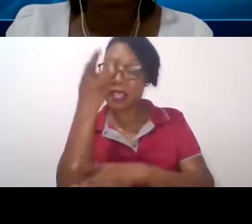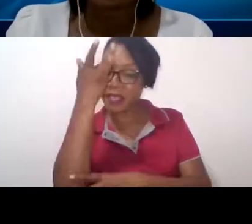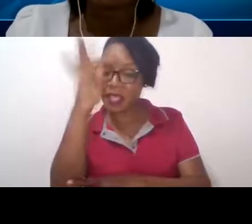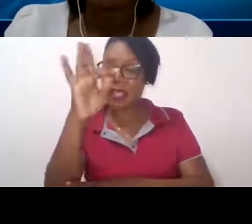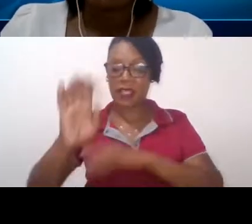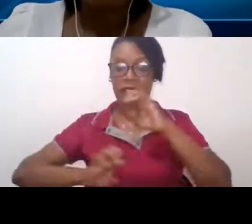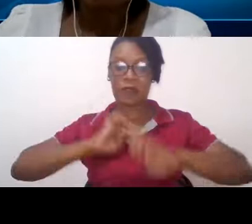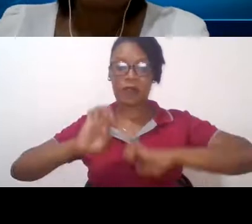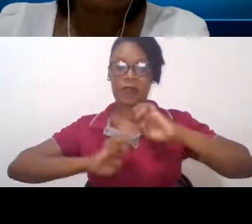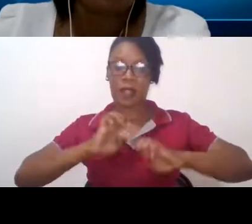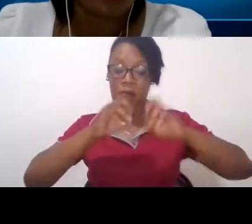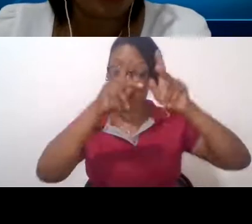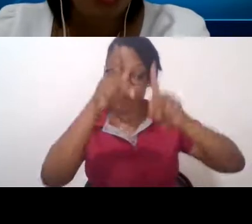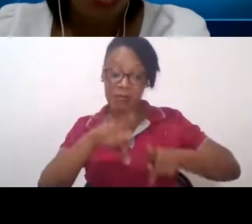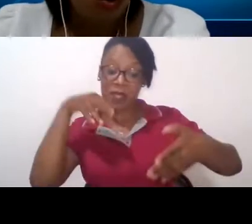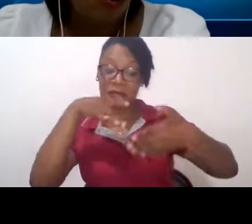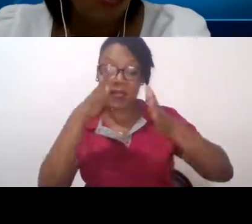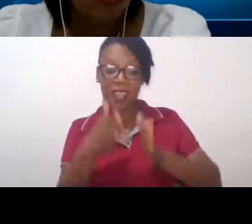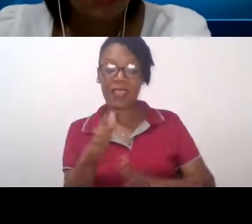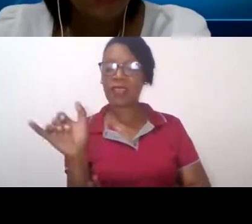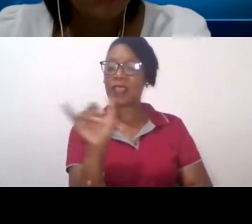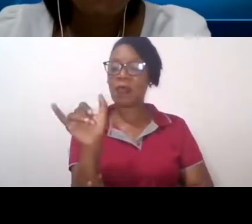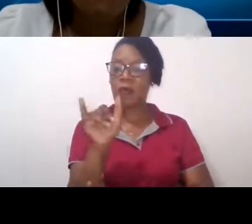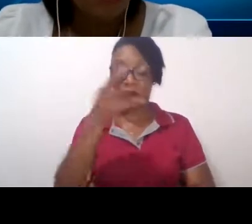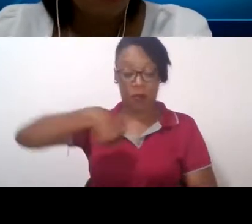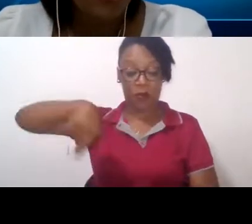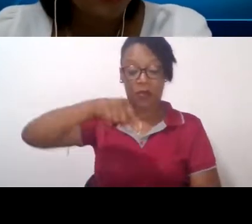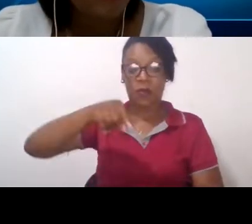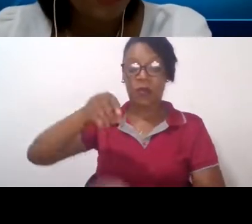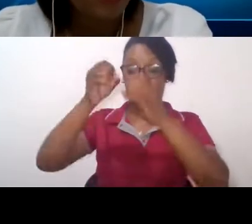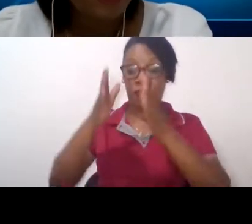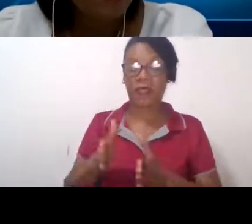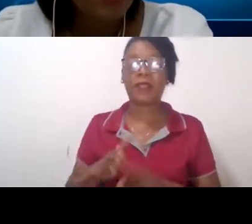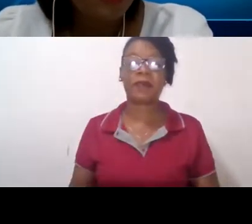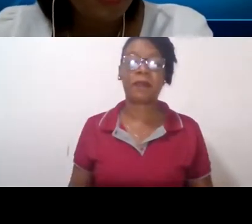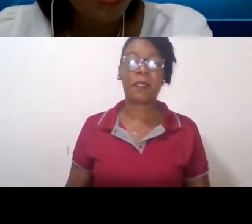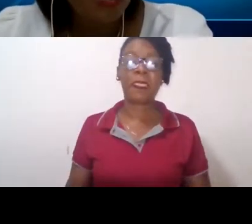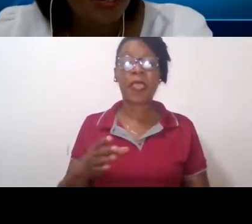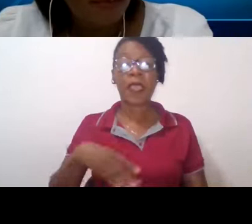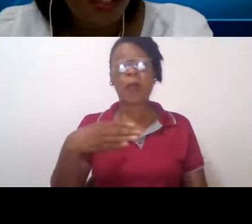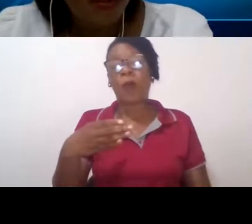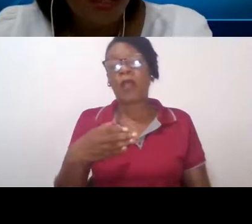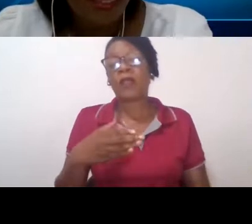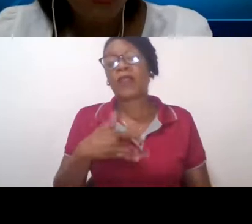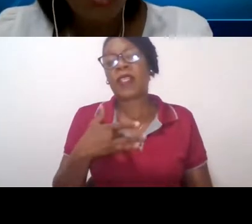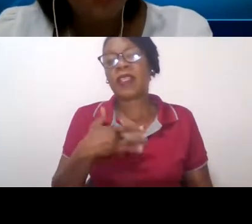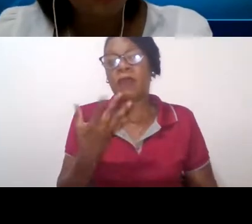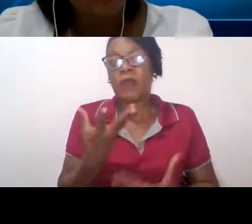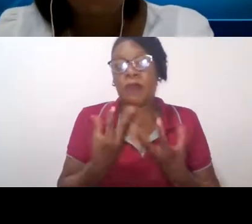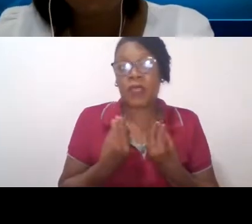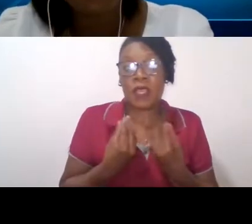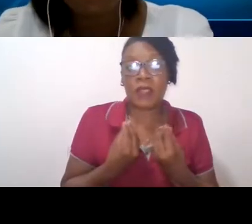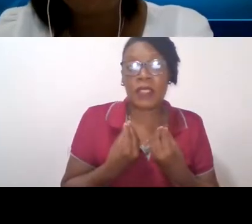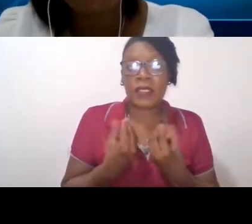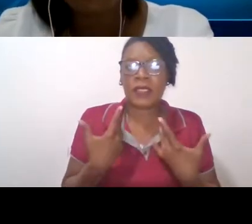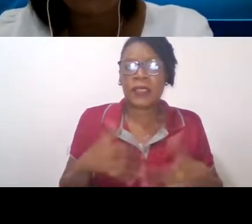persona estudiante como para nosotros como docentes. Cuando experimentamos la sensación del miedo, es una aprensión